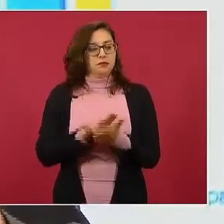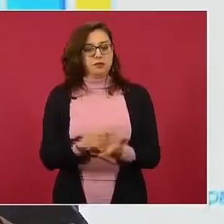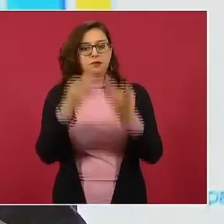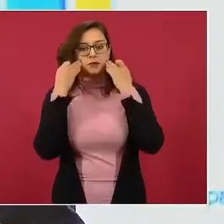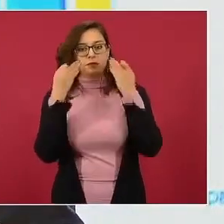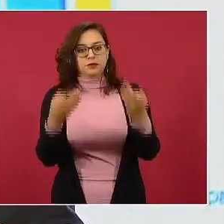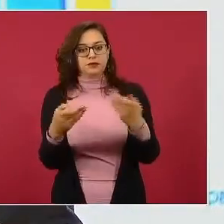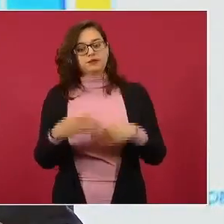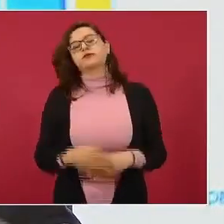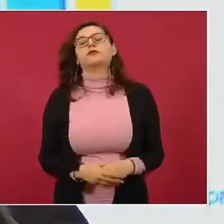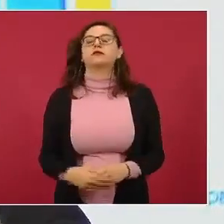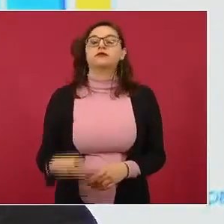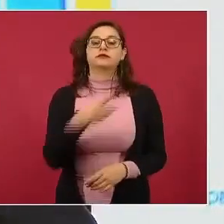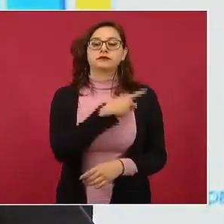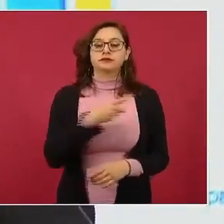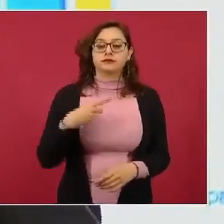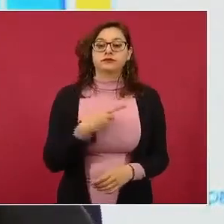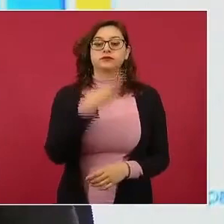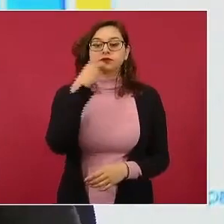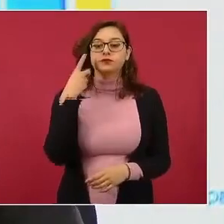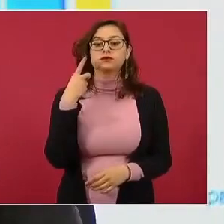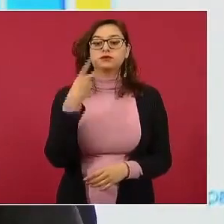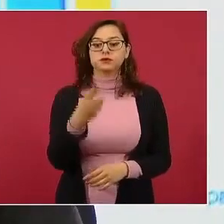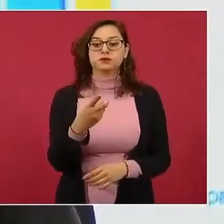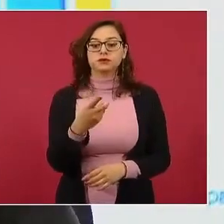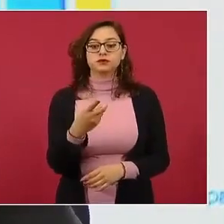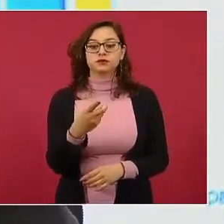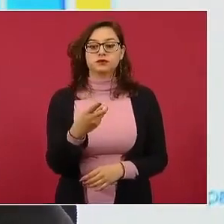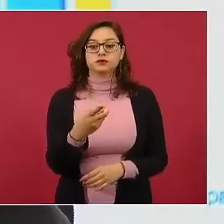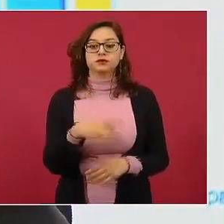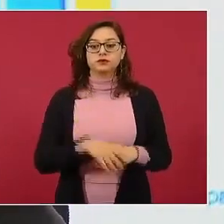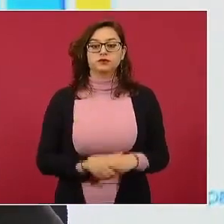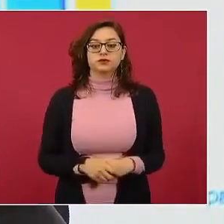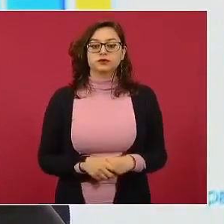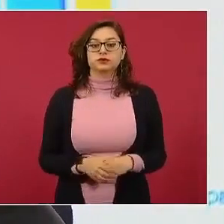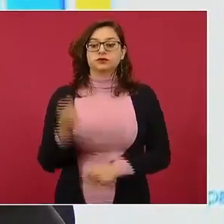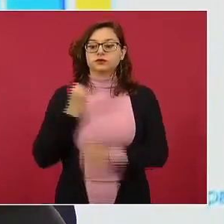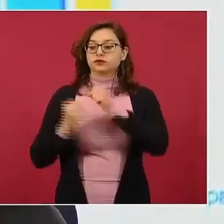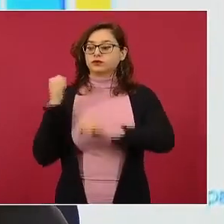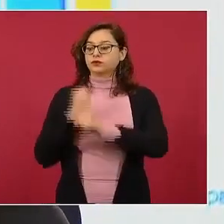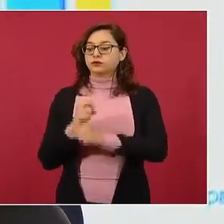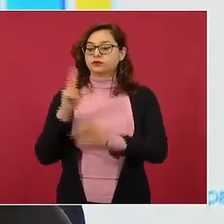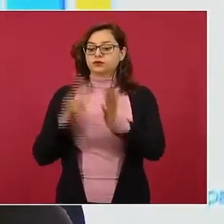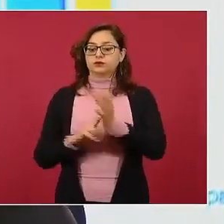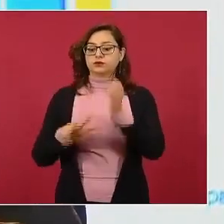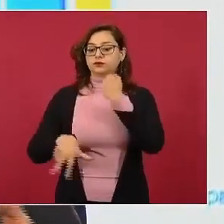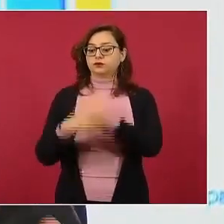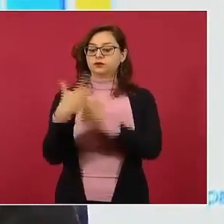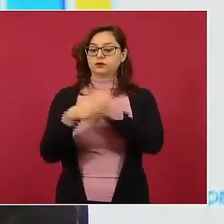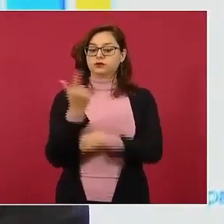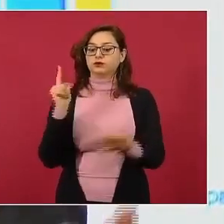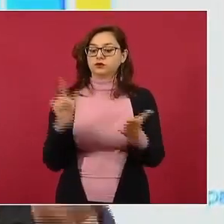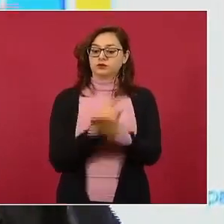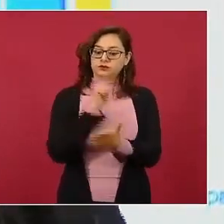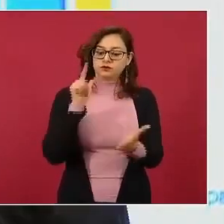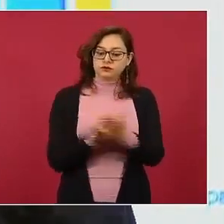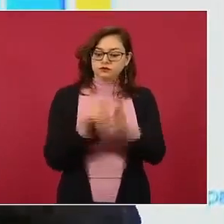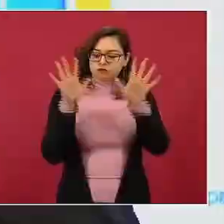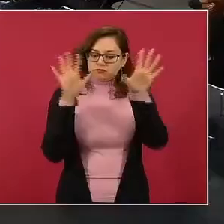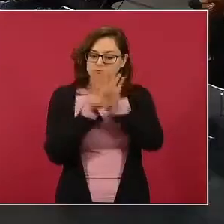decir que la reforma del 2013 permitió hasta